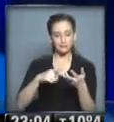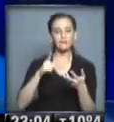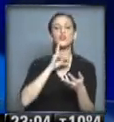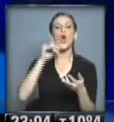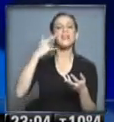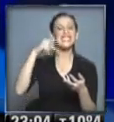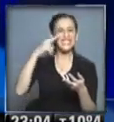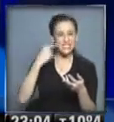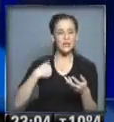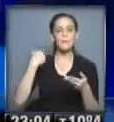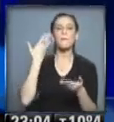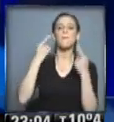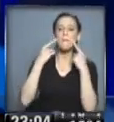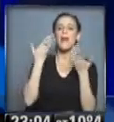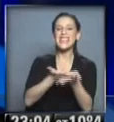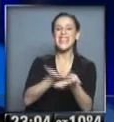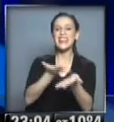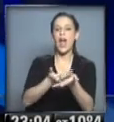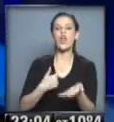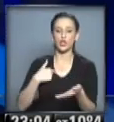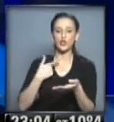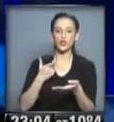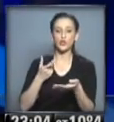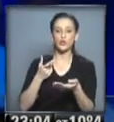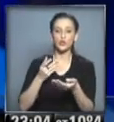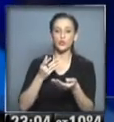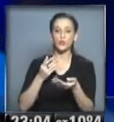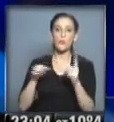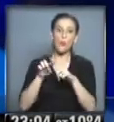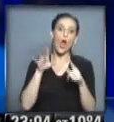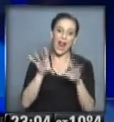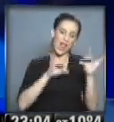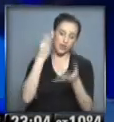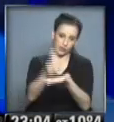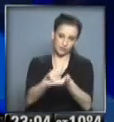presentaron sus candidaturas para las elecciones pasos